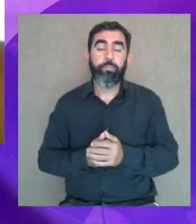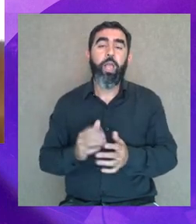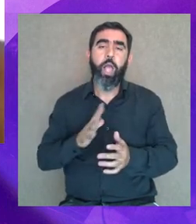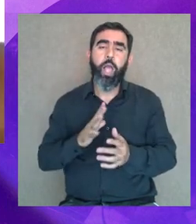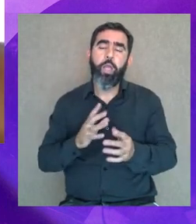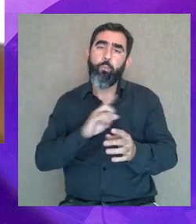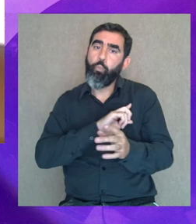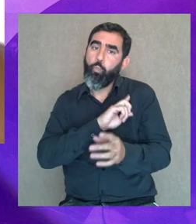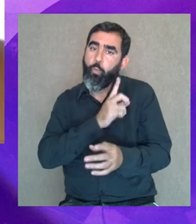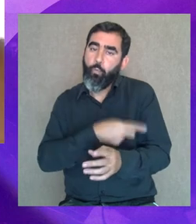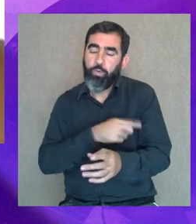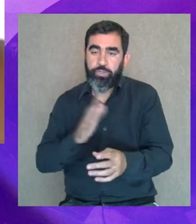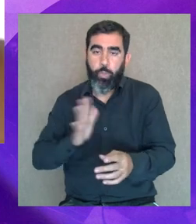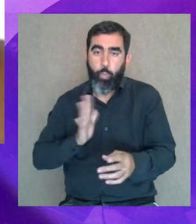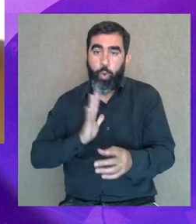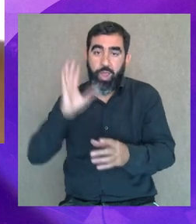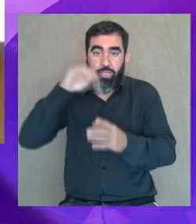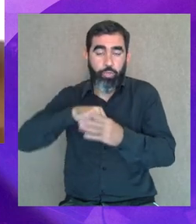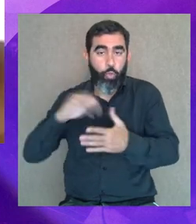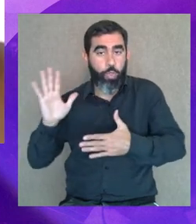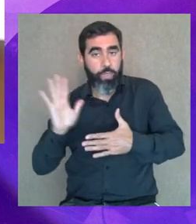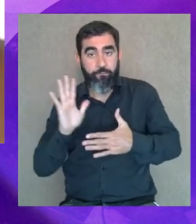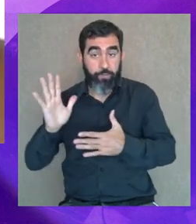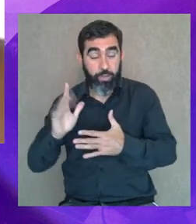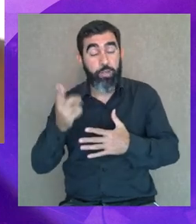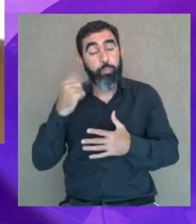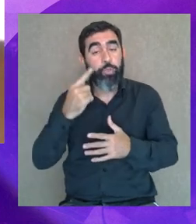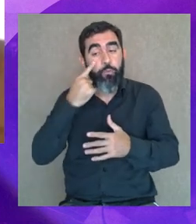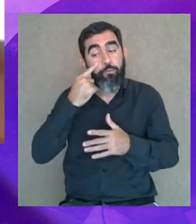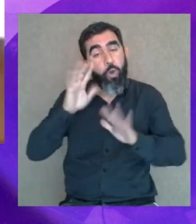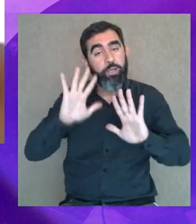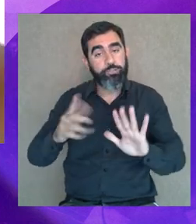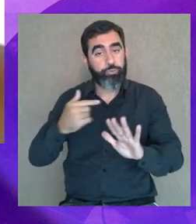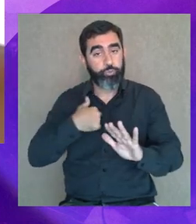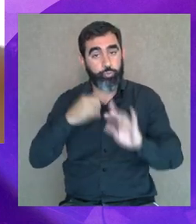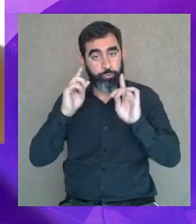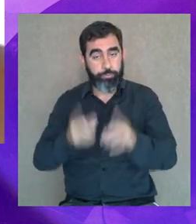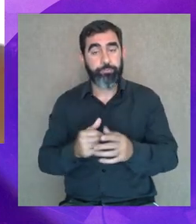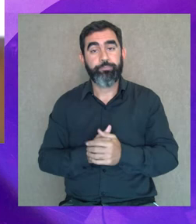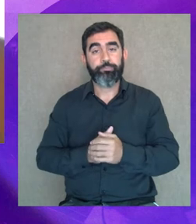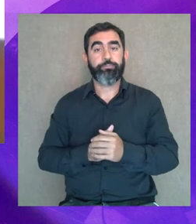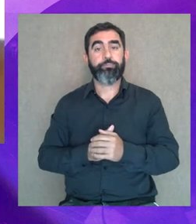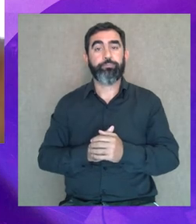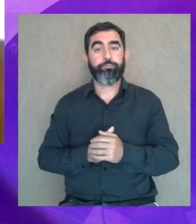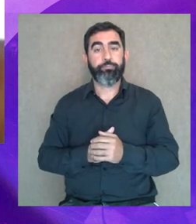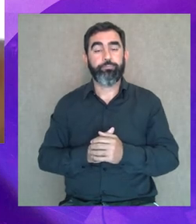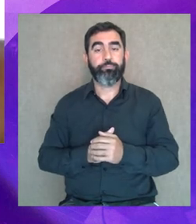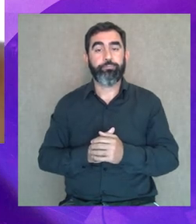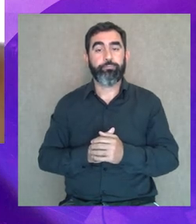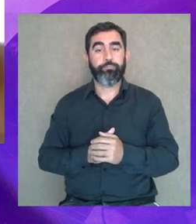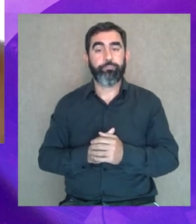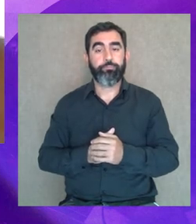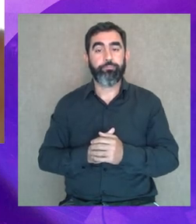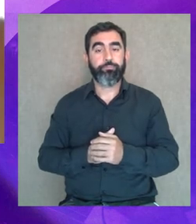hay mucha fuerza y la mujer en la danza y por eso también lo vivo como desde mi grado así la casa es otra